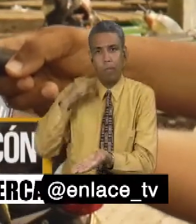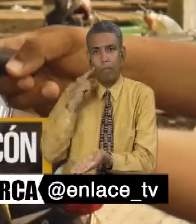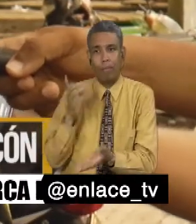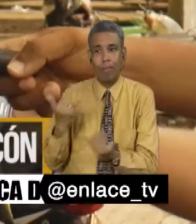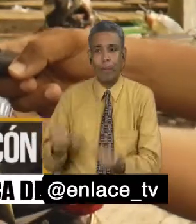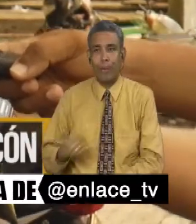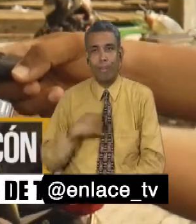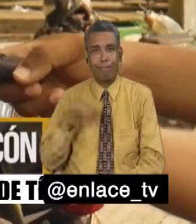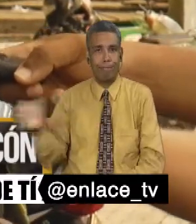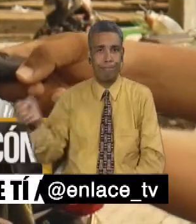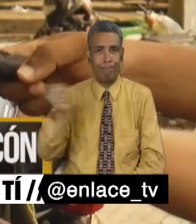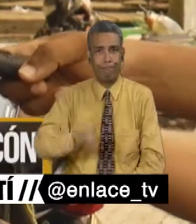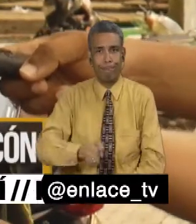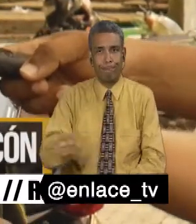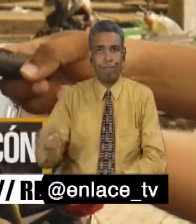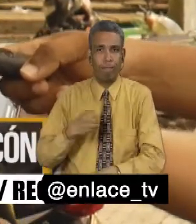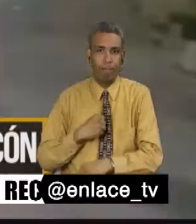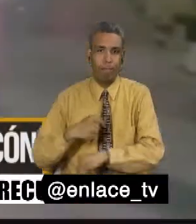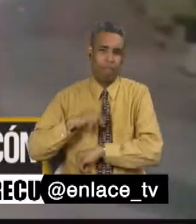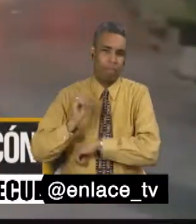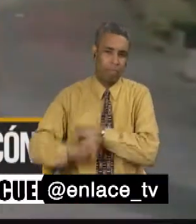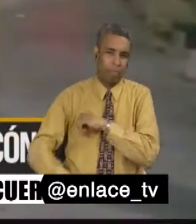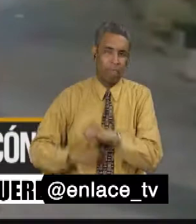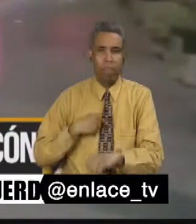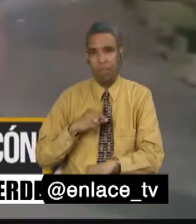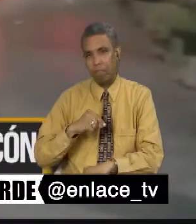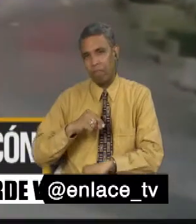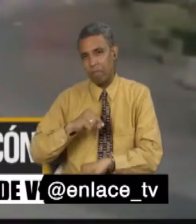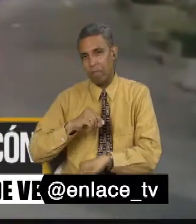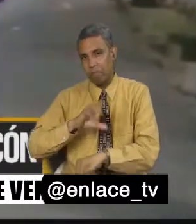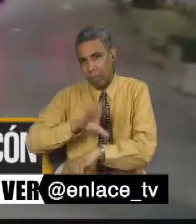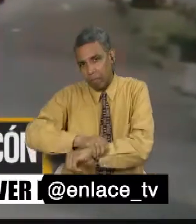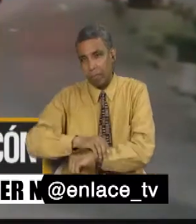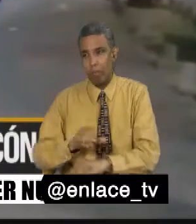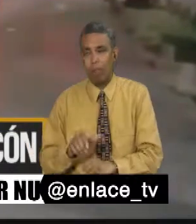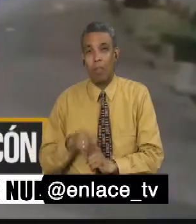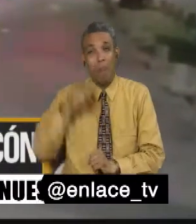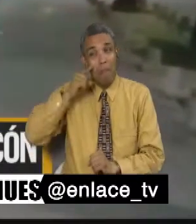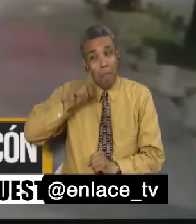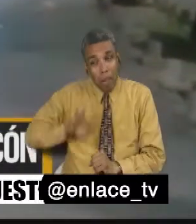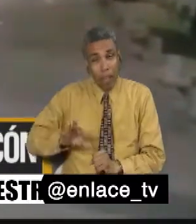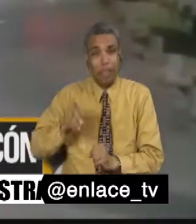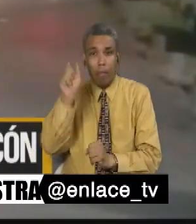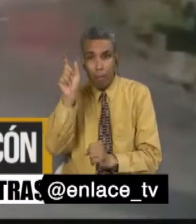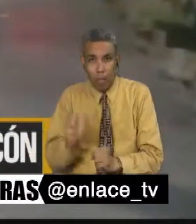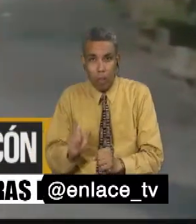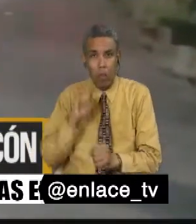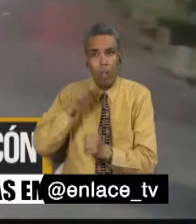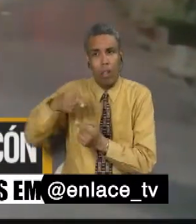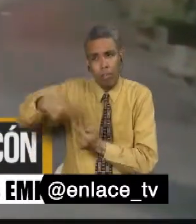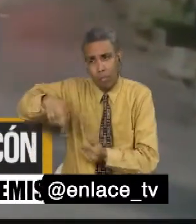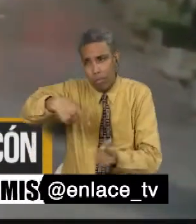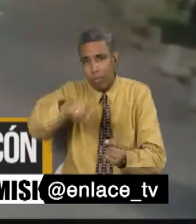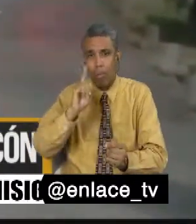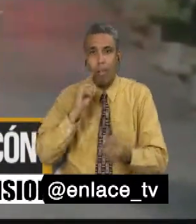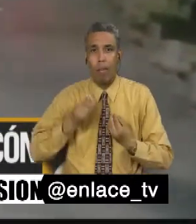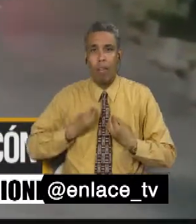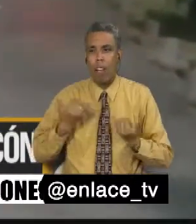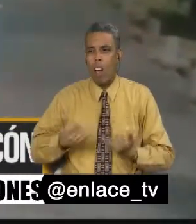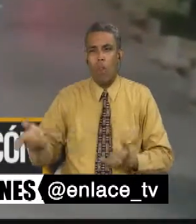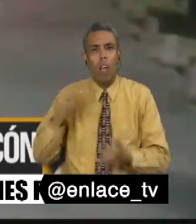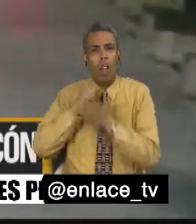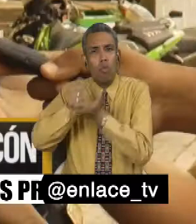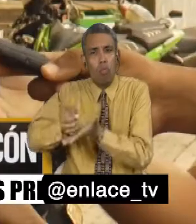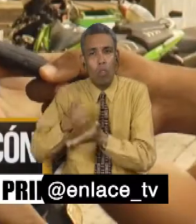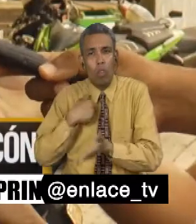esta persona, presunto habitante de calle. Se espera la llegada de un organismo internacional para conocer el mecanismo que ayude al tratamiento de las personas que viven